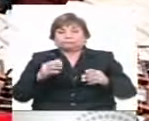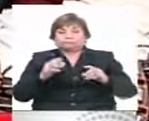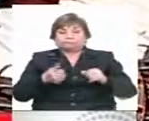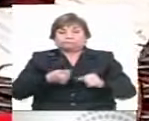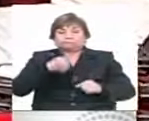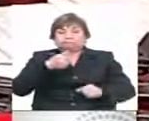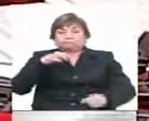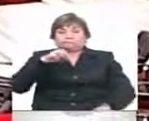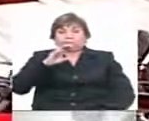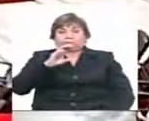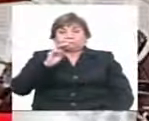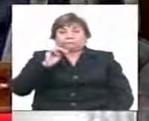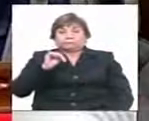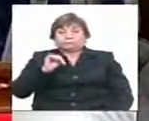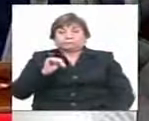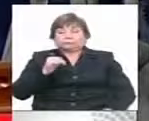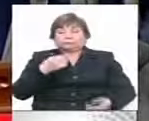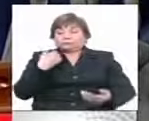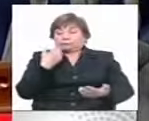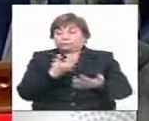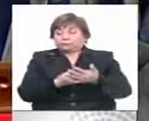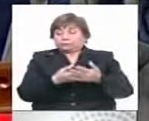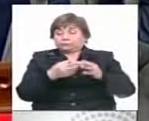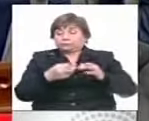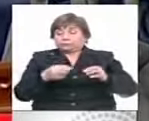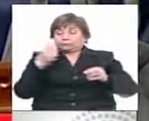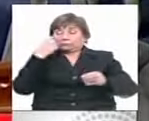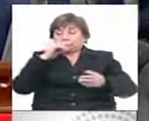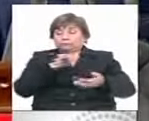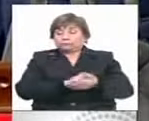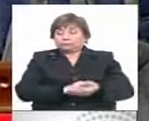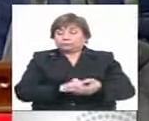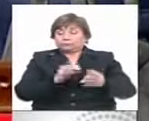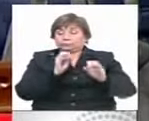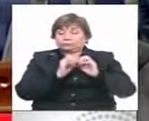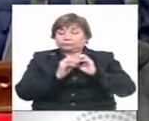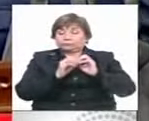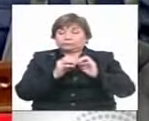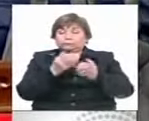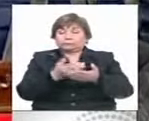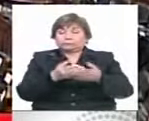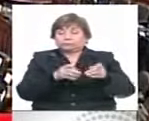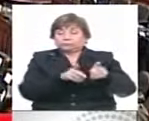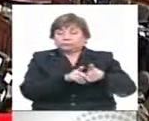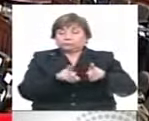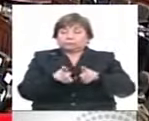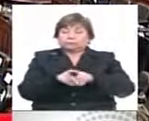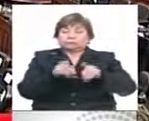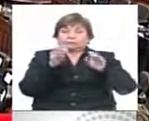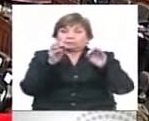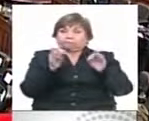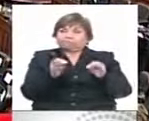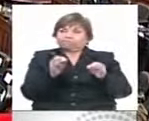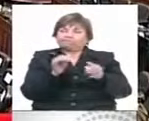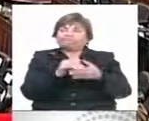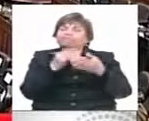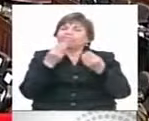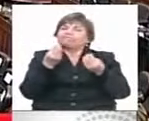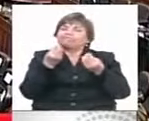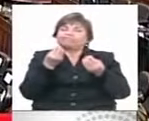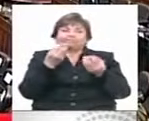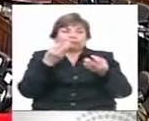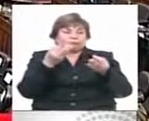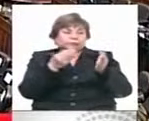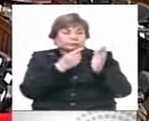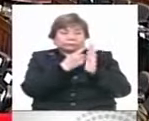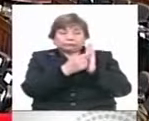la PCM, Mirta Vázquez, asistió al Parlamento para realizar también la debida, ¿no?, como se estipula